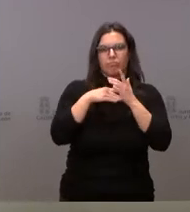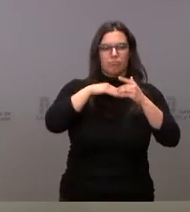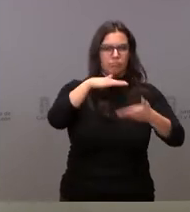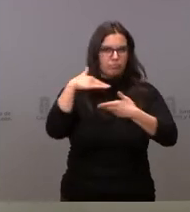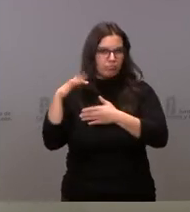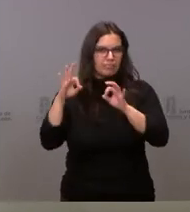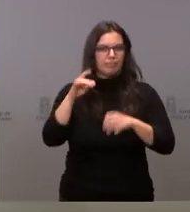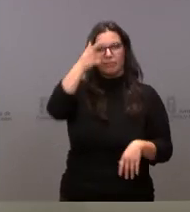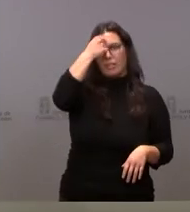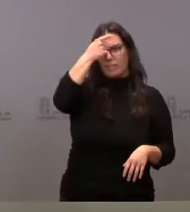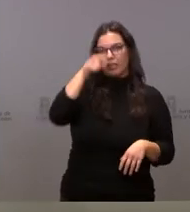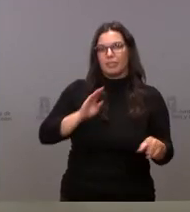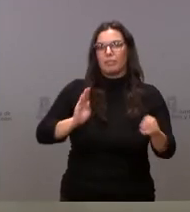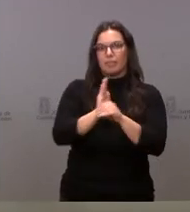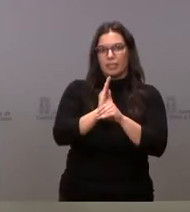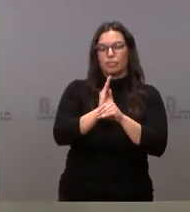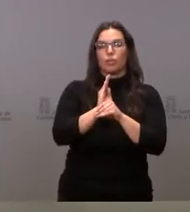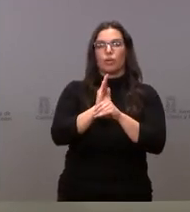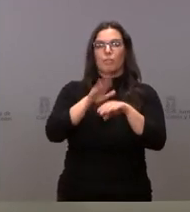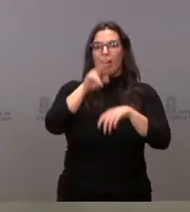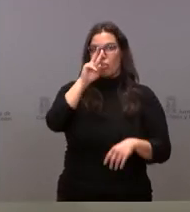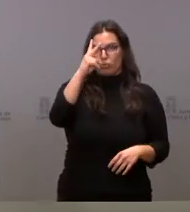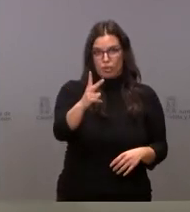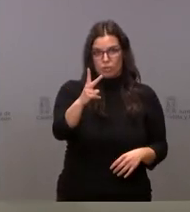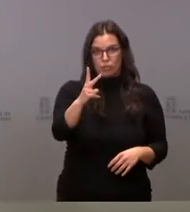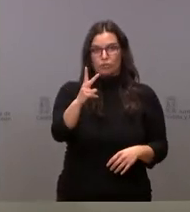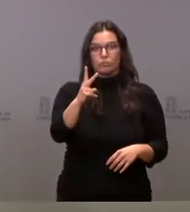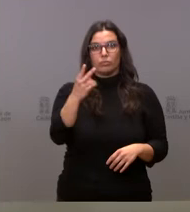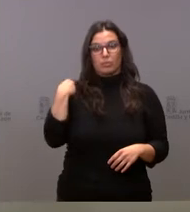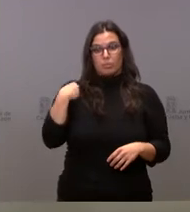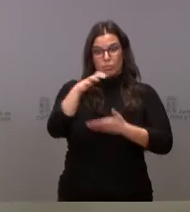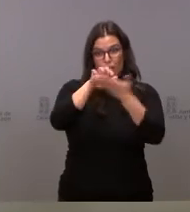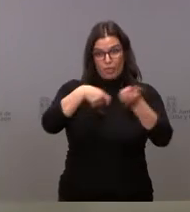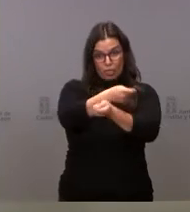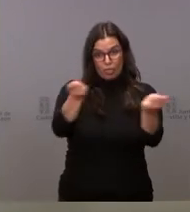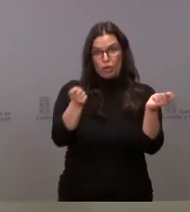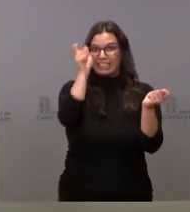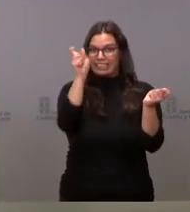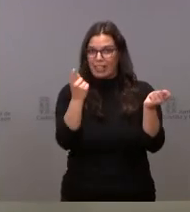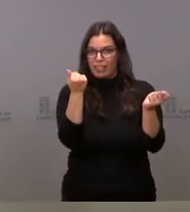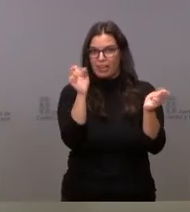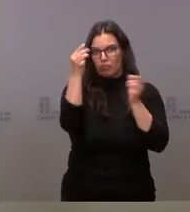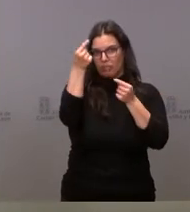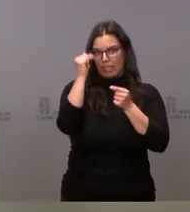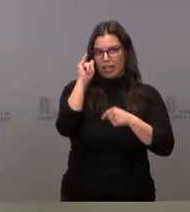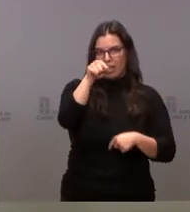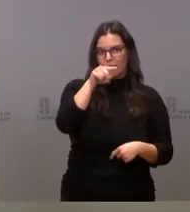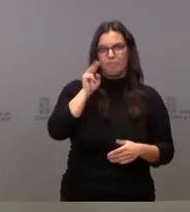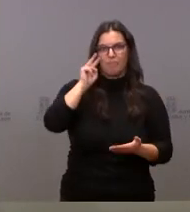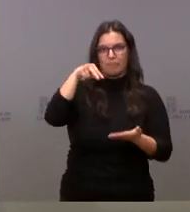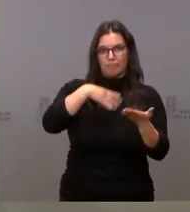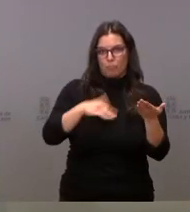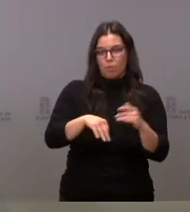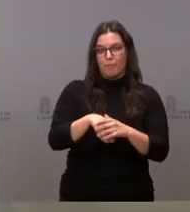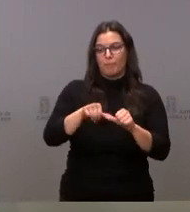la inversión tiene dos anualidades con las cantidades que ven ustedes en su información desde los últimos consejos